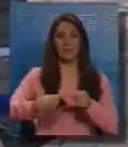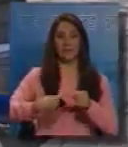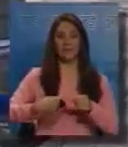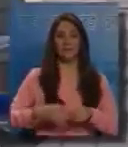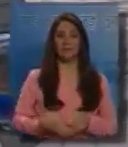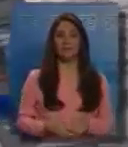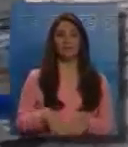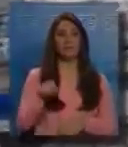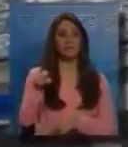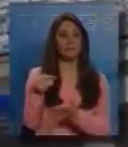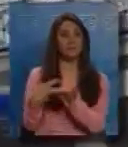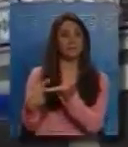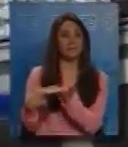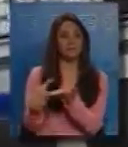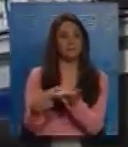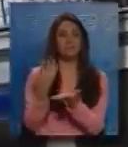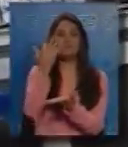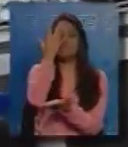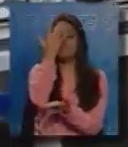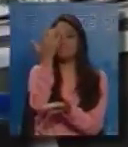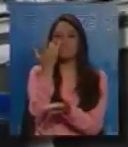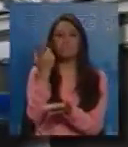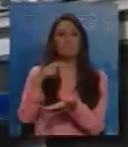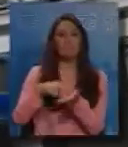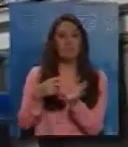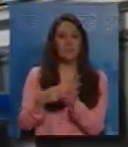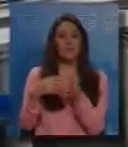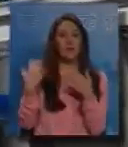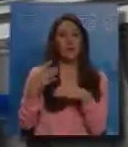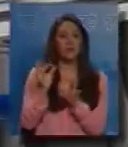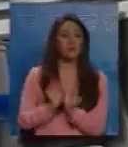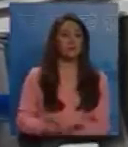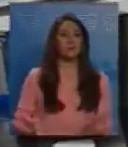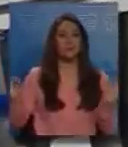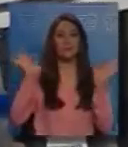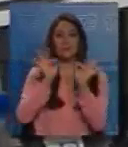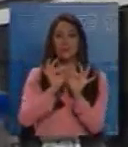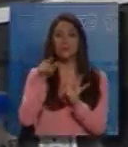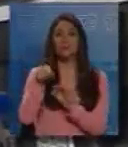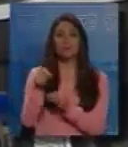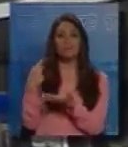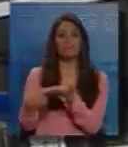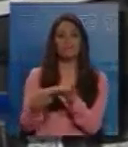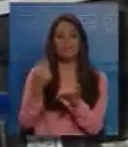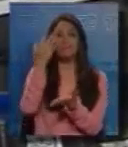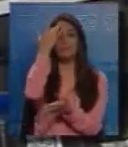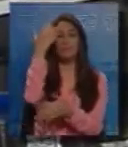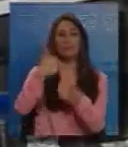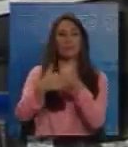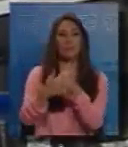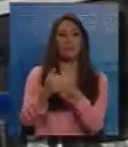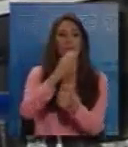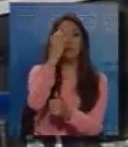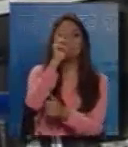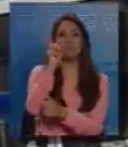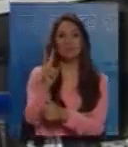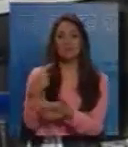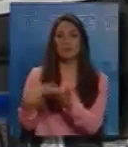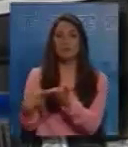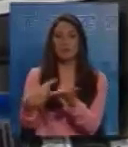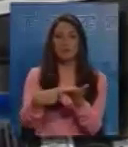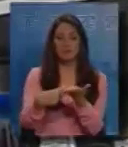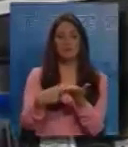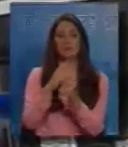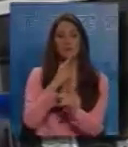por lo complicado del asunto, se convierte en una cita histórica, y por ello poco a poco periodistas de medios internacionales, en su mayoría de